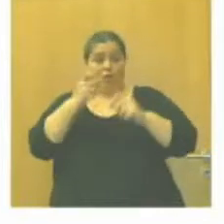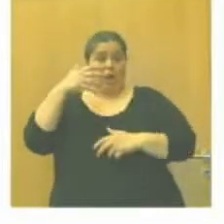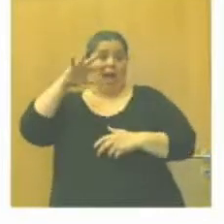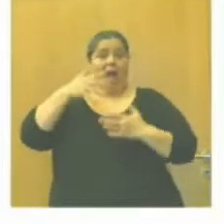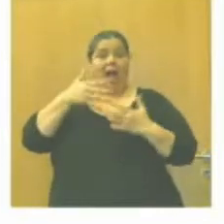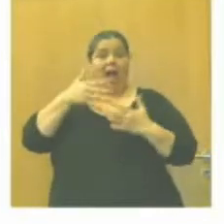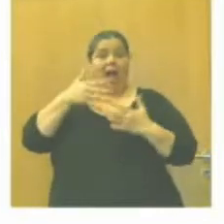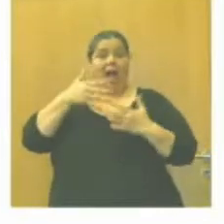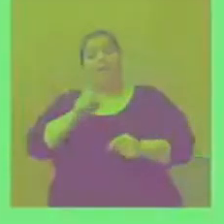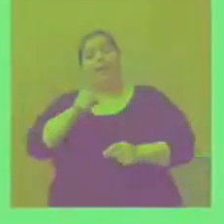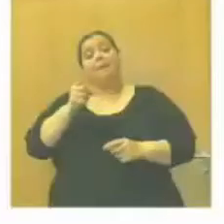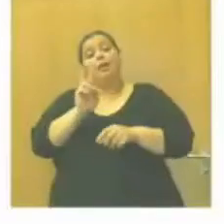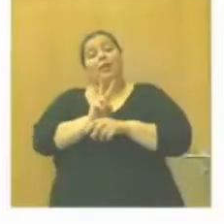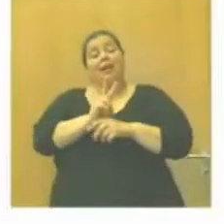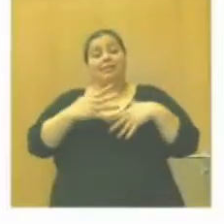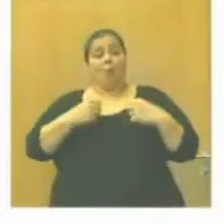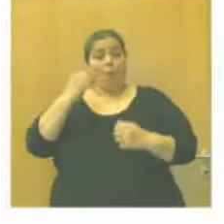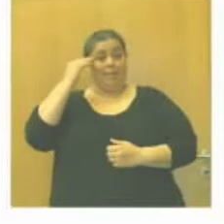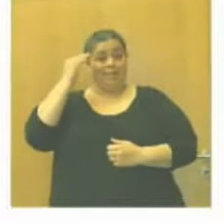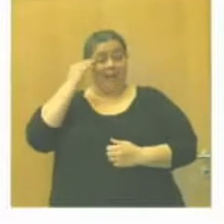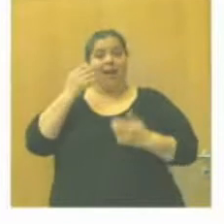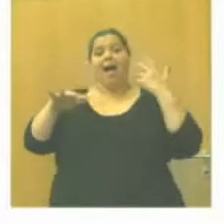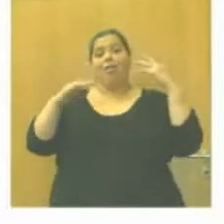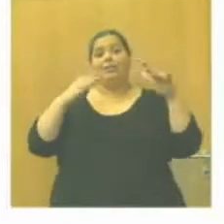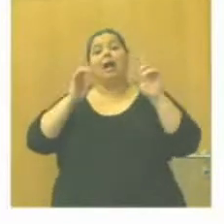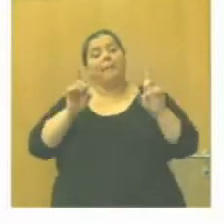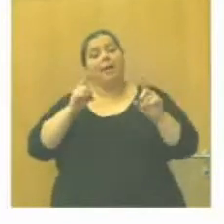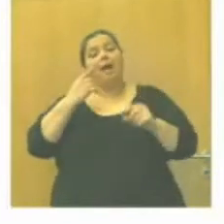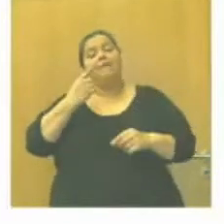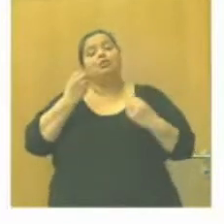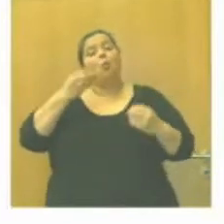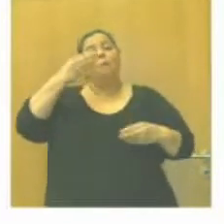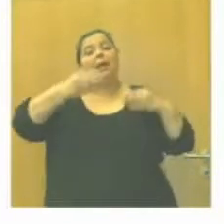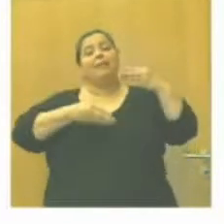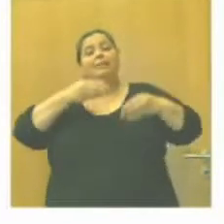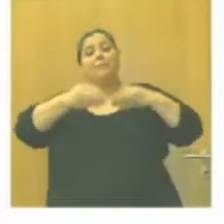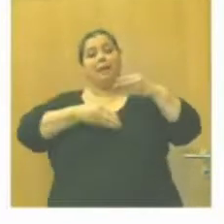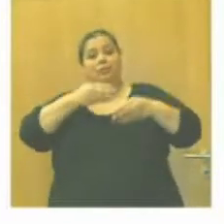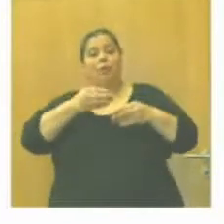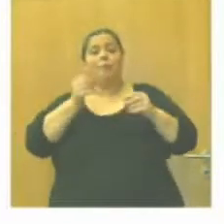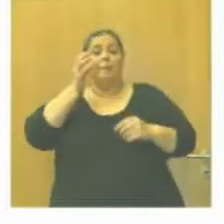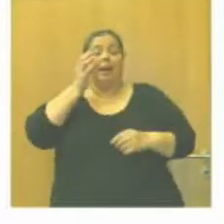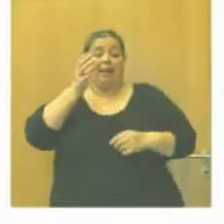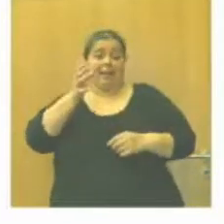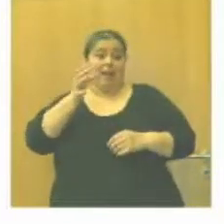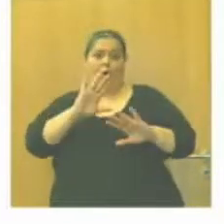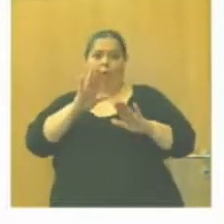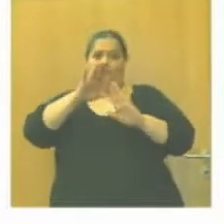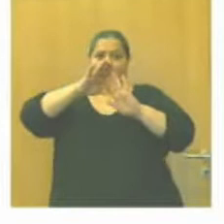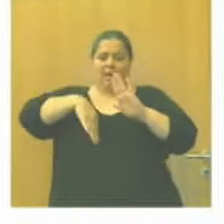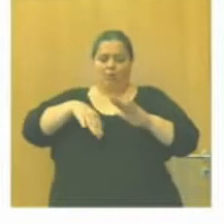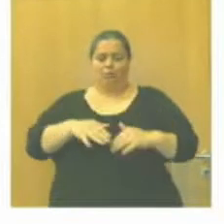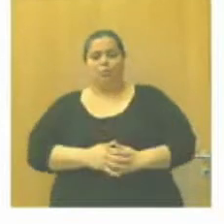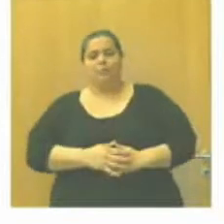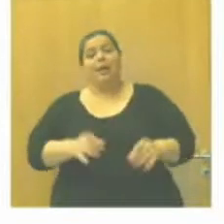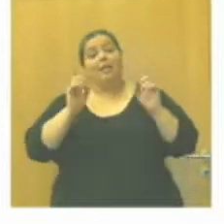de los adolescentes y también reducir su participación en comportamientos de riesgo. Entonces,